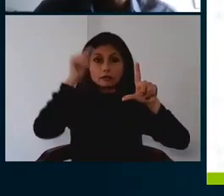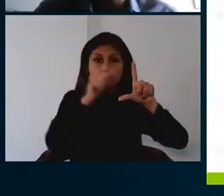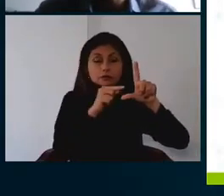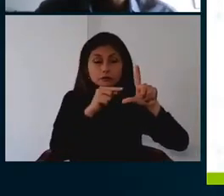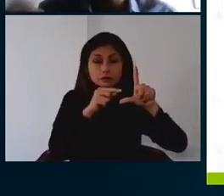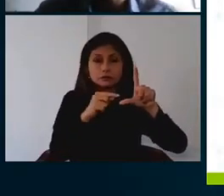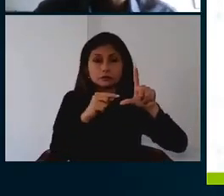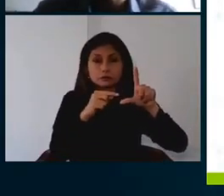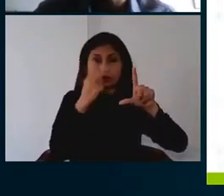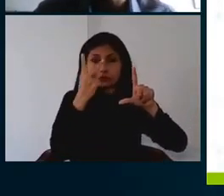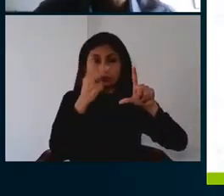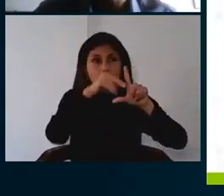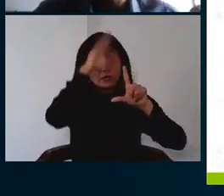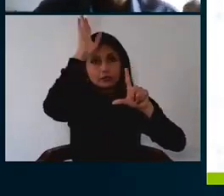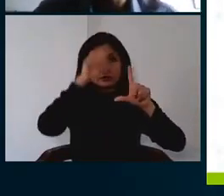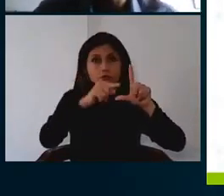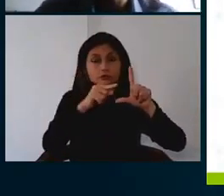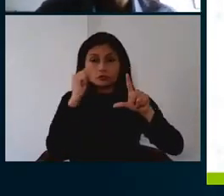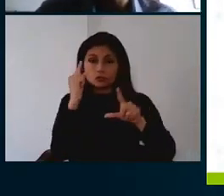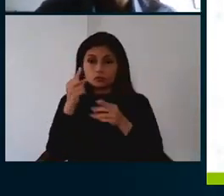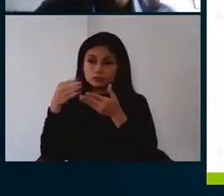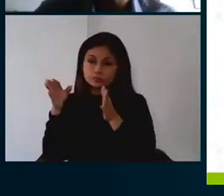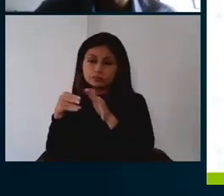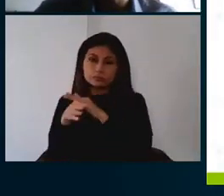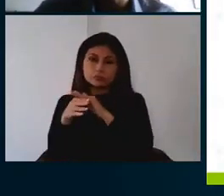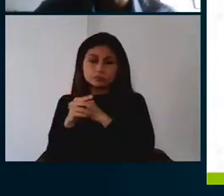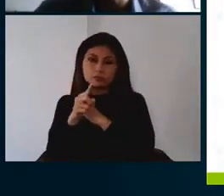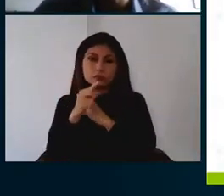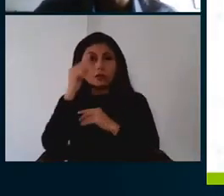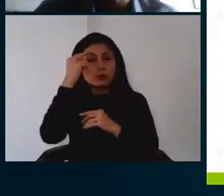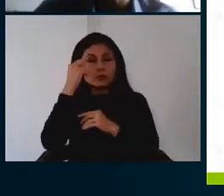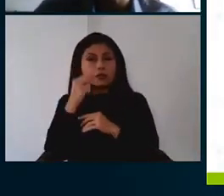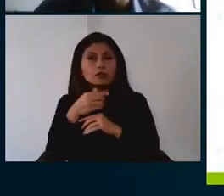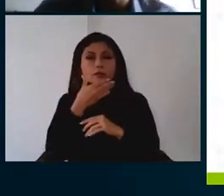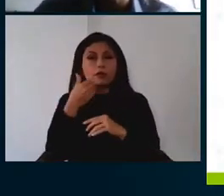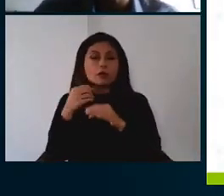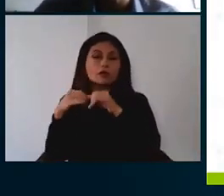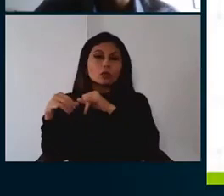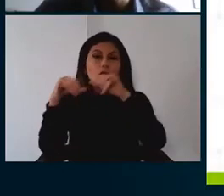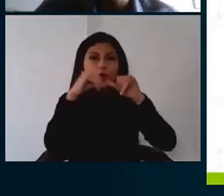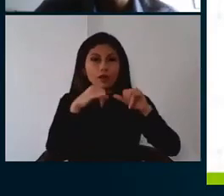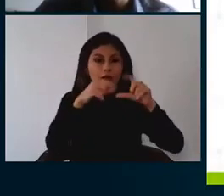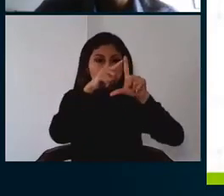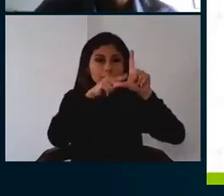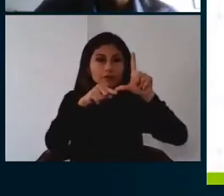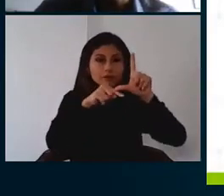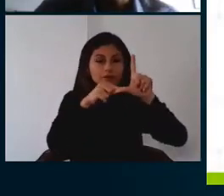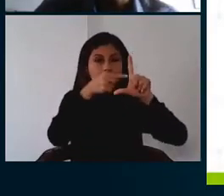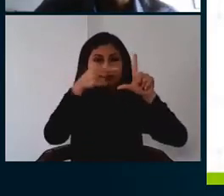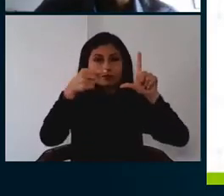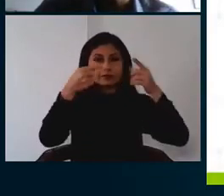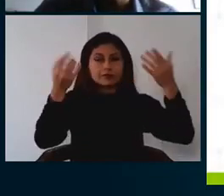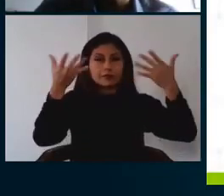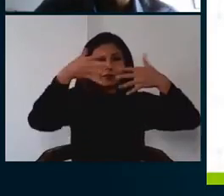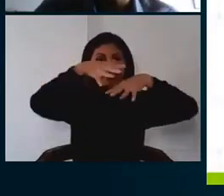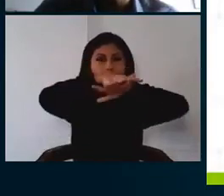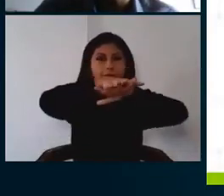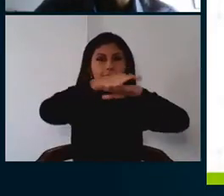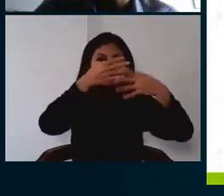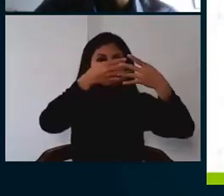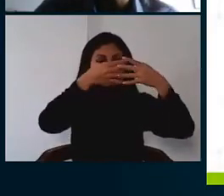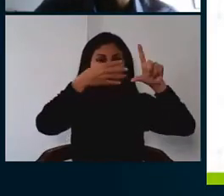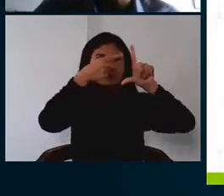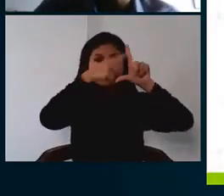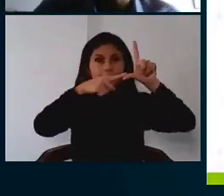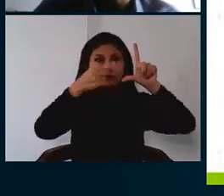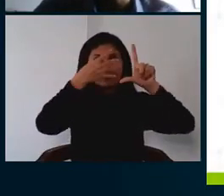¿sí? Lo más eficiente, el punto óptimo debería ser que todas esas curvas estuvieran sobrepuestas. Que si